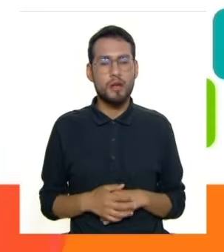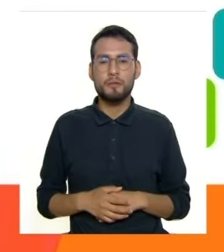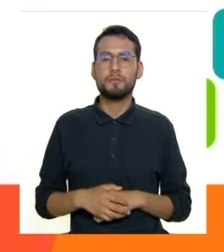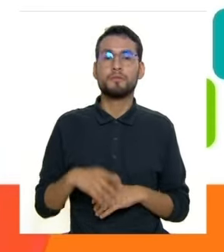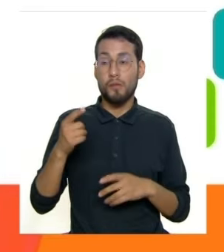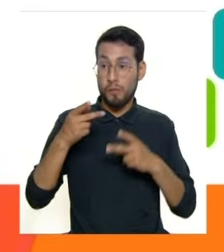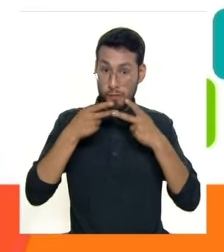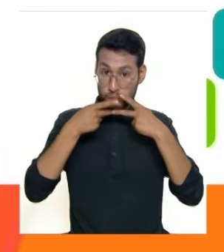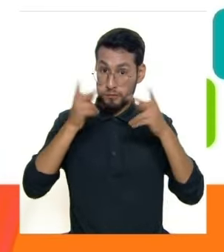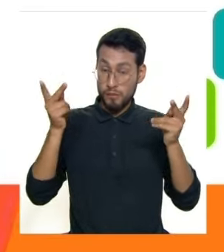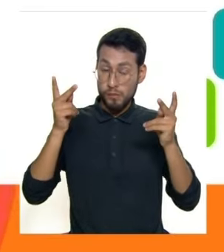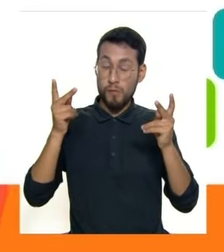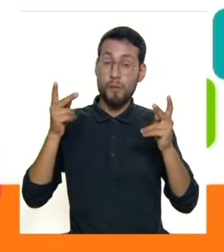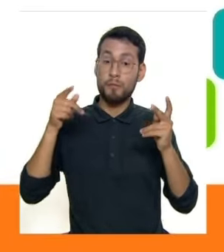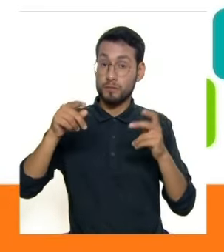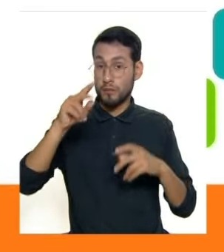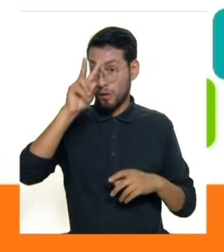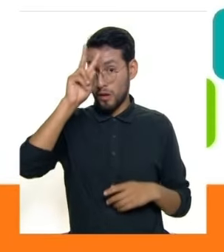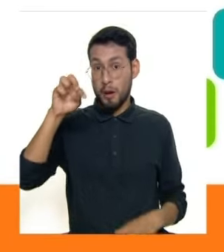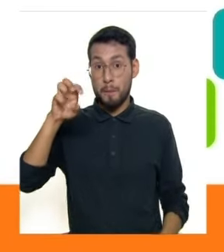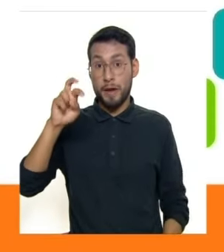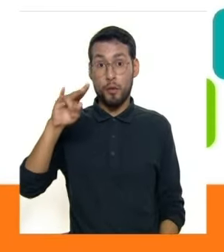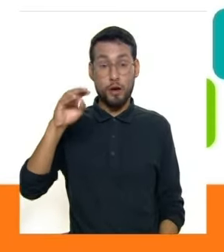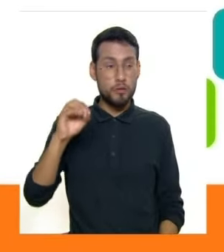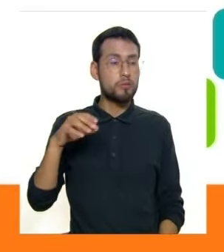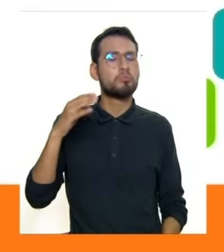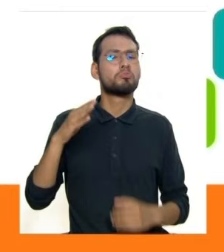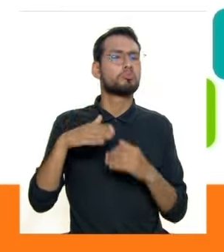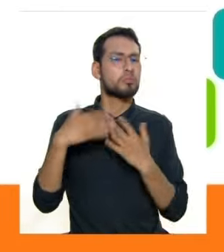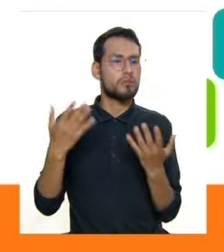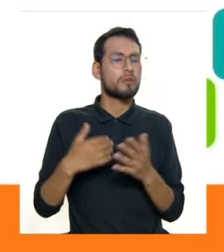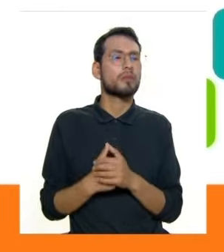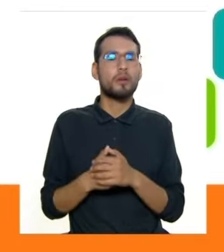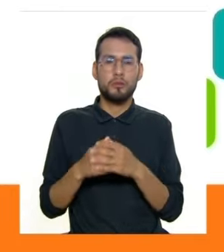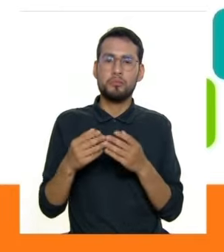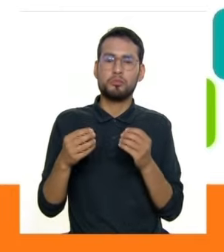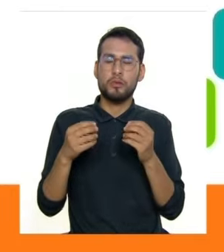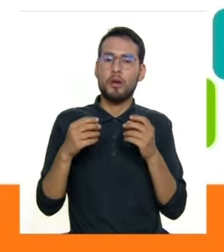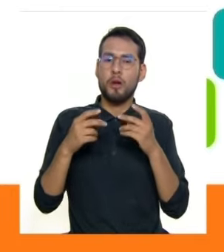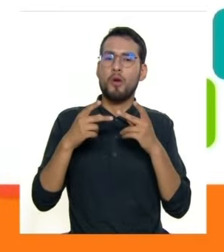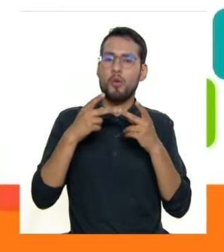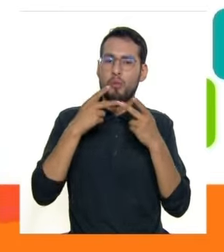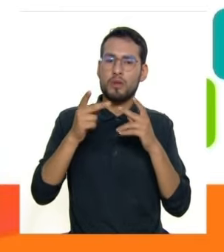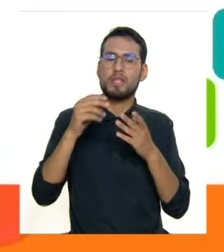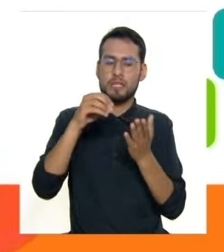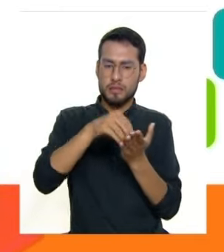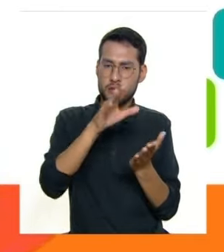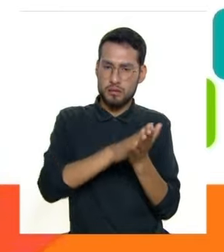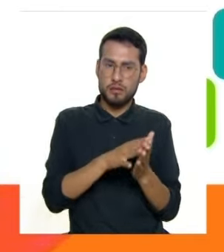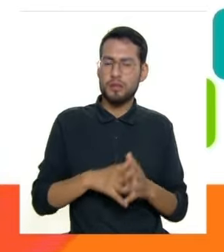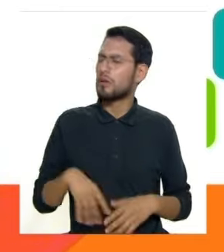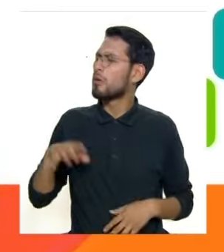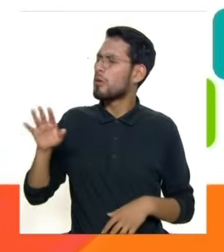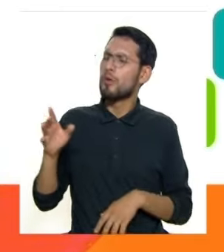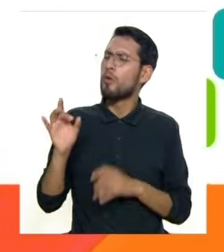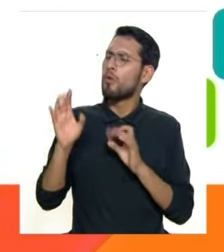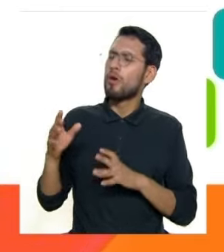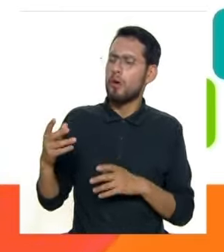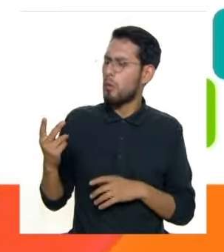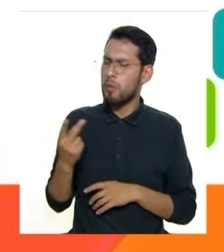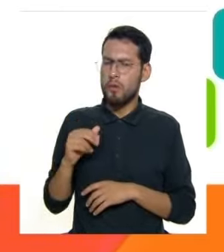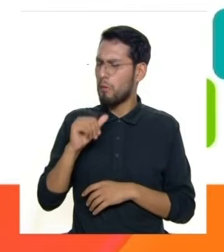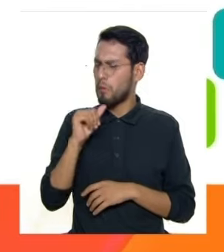las publicaciones que se realizan en el peruano, 15 días posteriores se extiende la escritura pública. ¿Y qué pasa? ¿Qué pasa si uno de los dos no